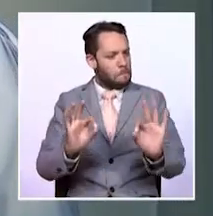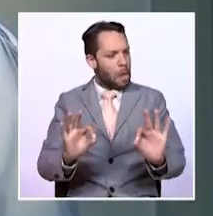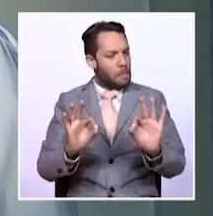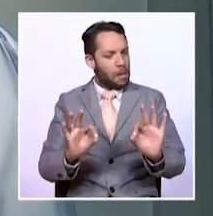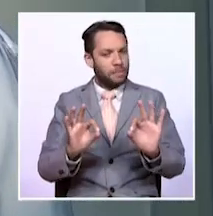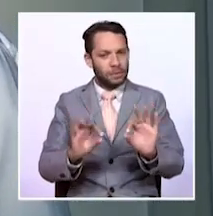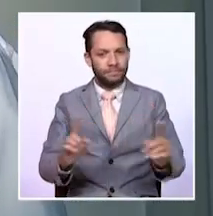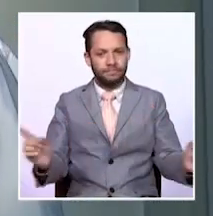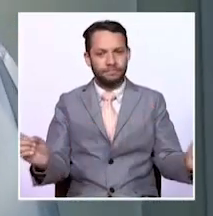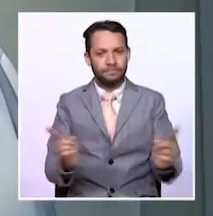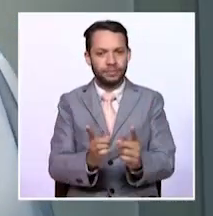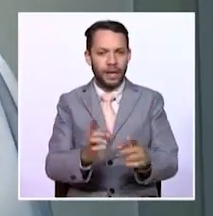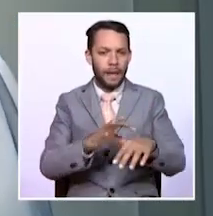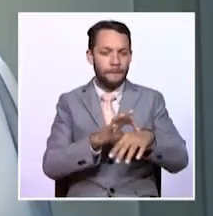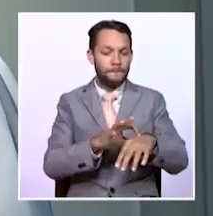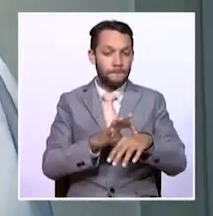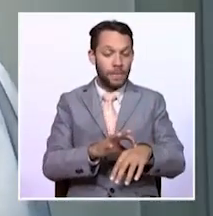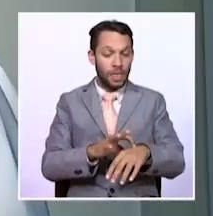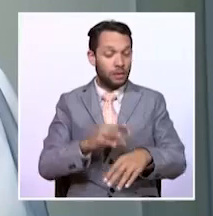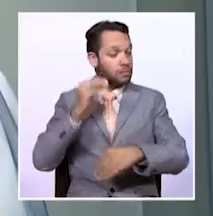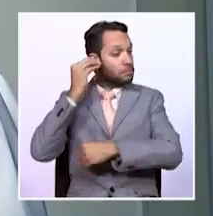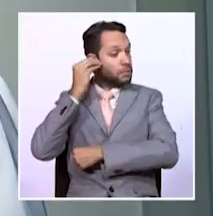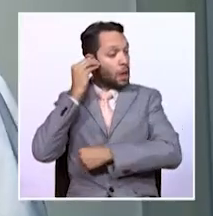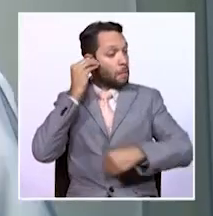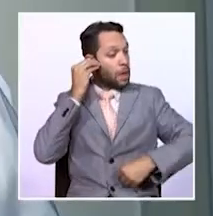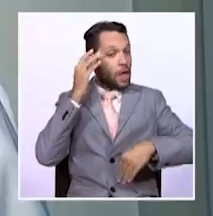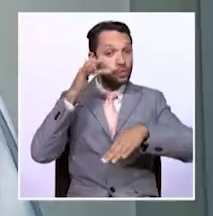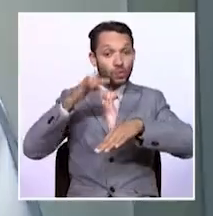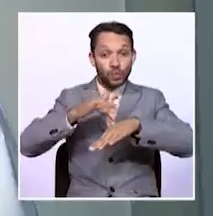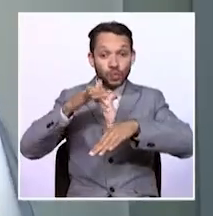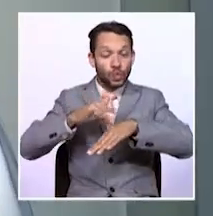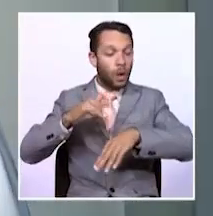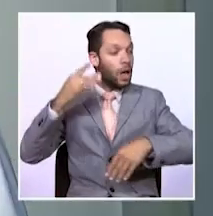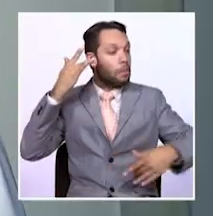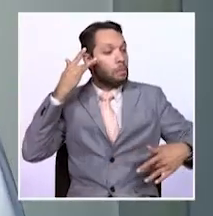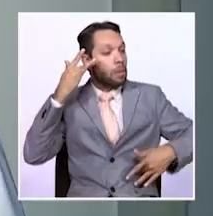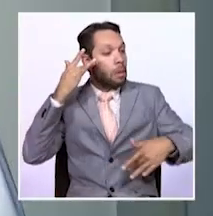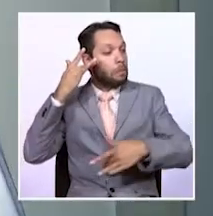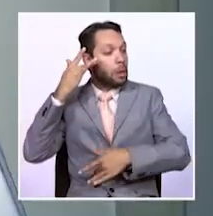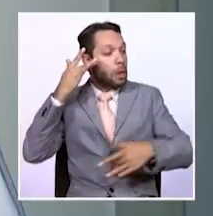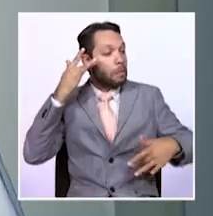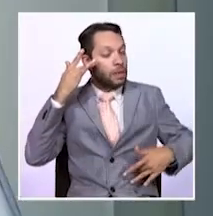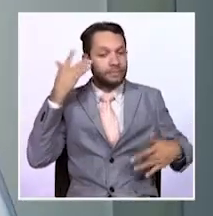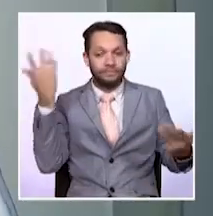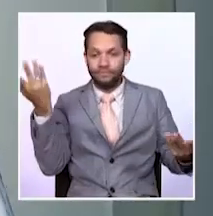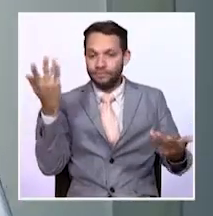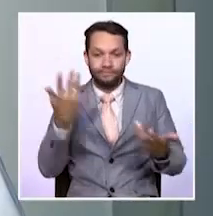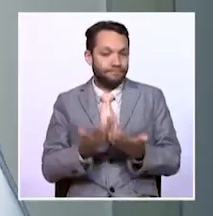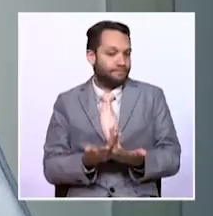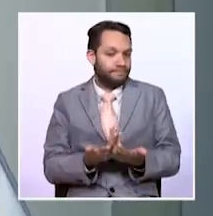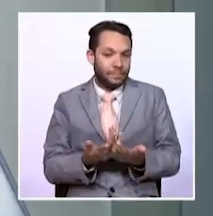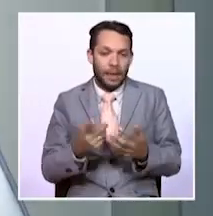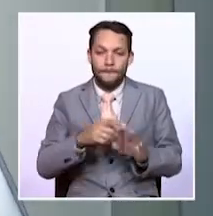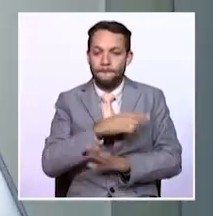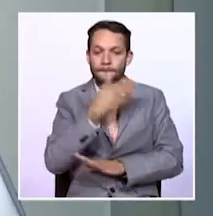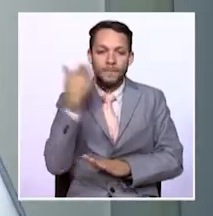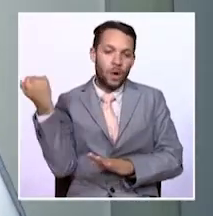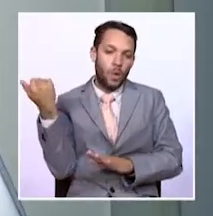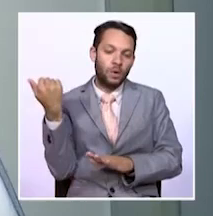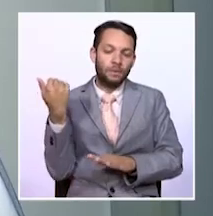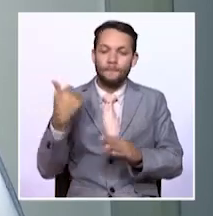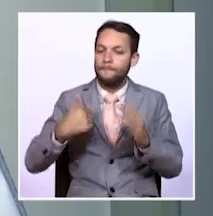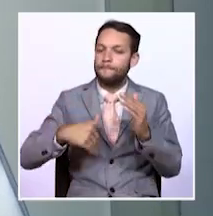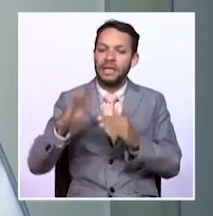consulta médica no se pueden evaluar tan bien. Por esa razón es que es muy importante apoyarse de un examen como estos